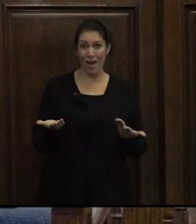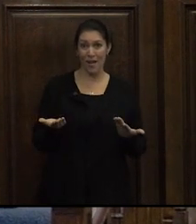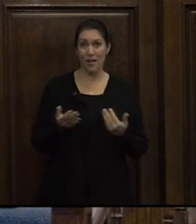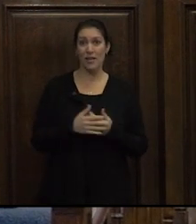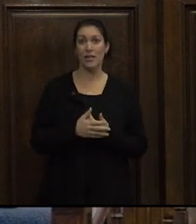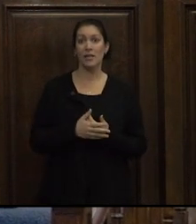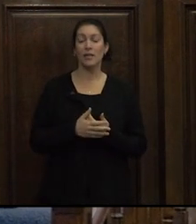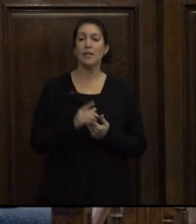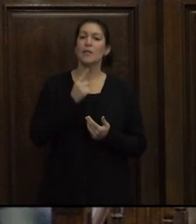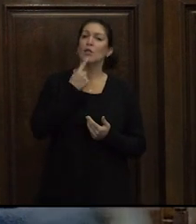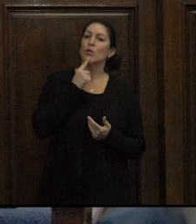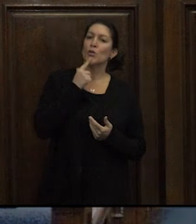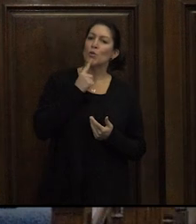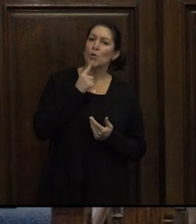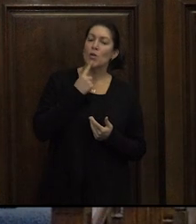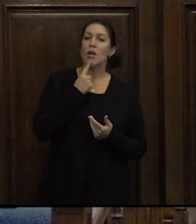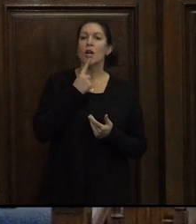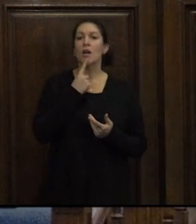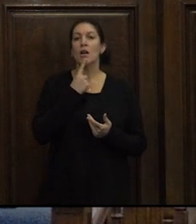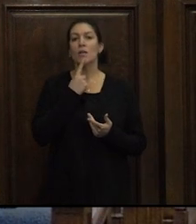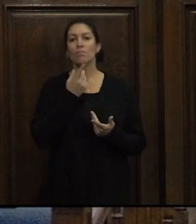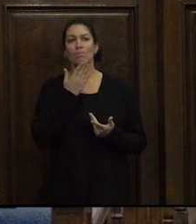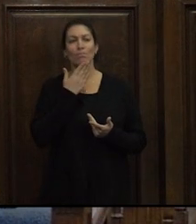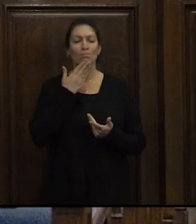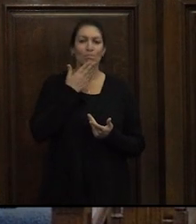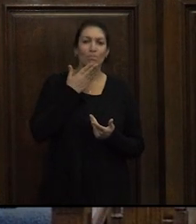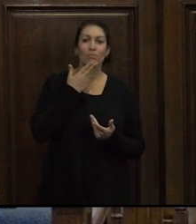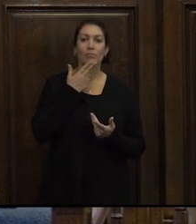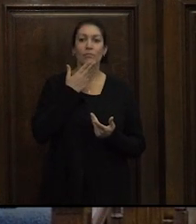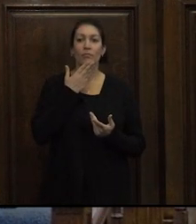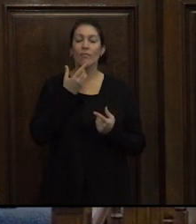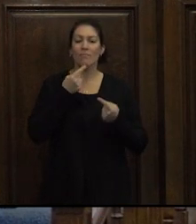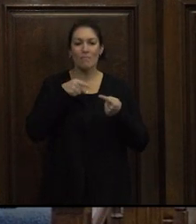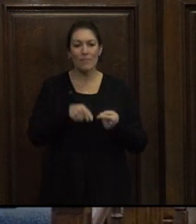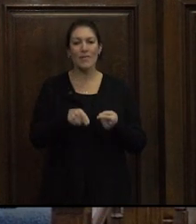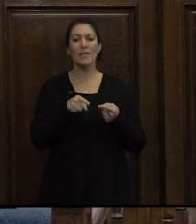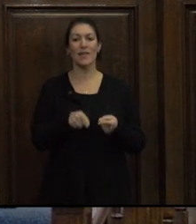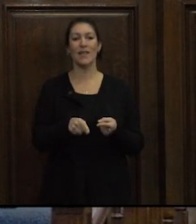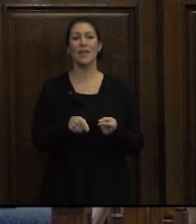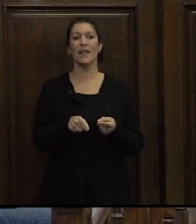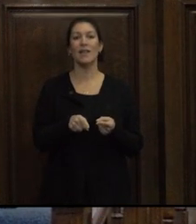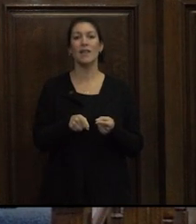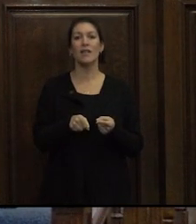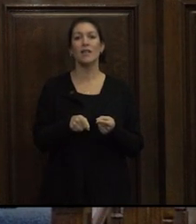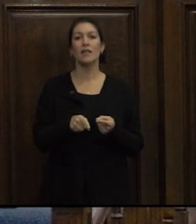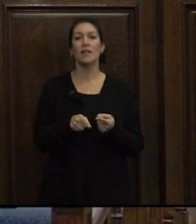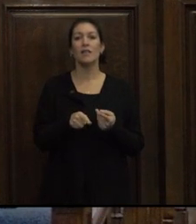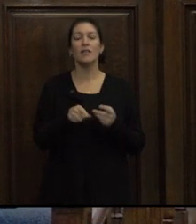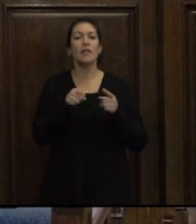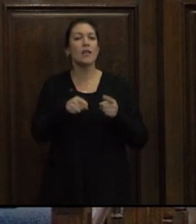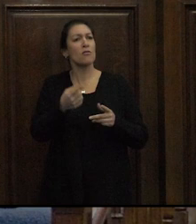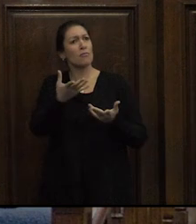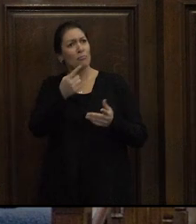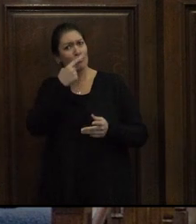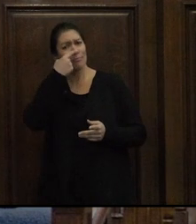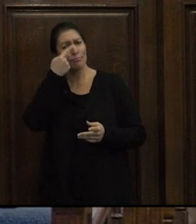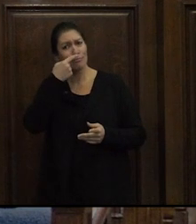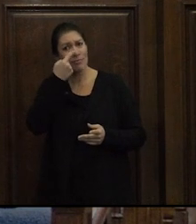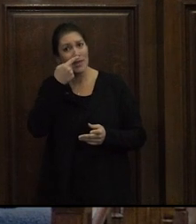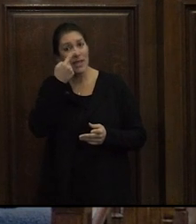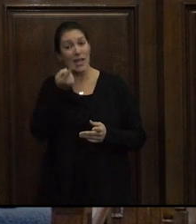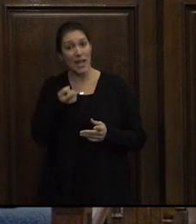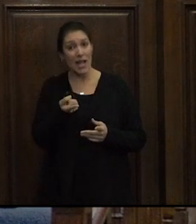Mi duda está, digamos, si se centra, digamos, en algún interés